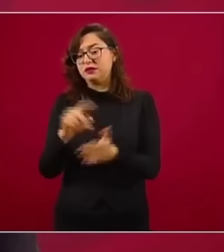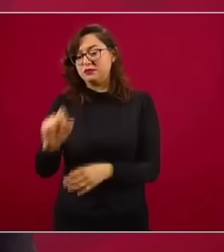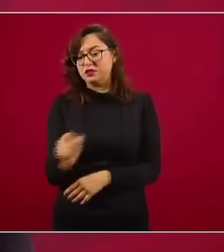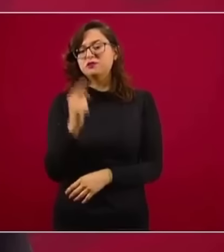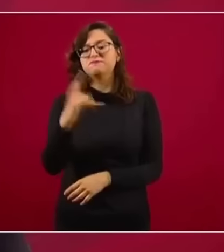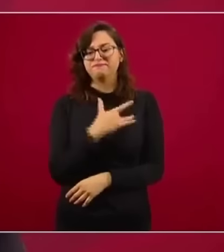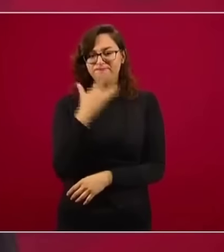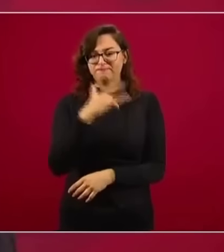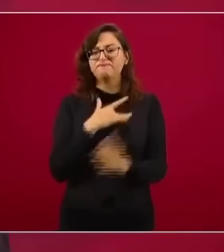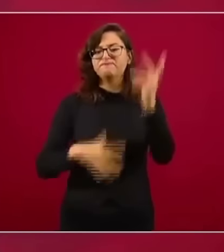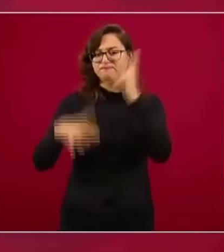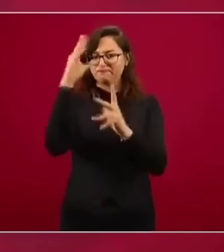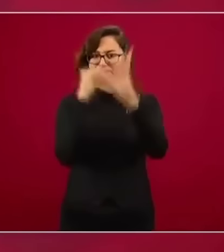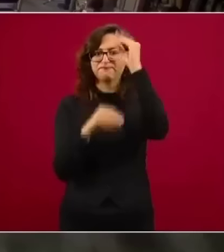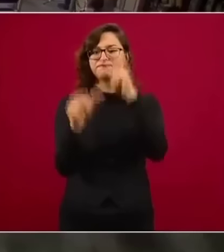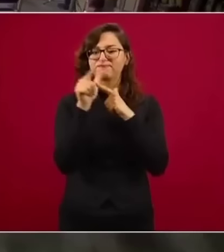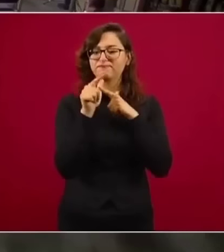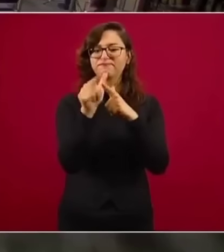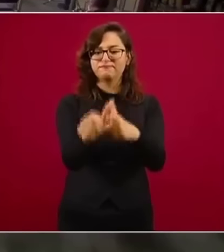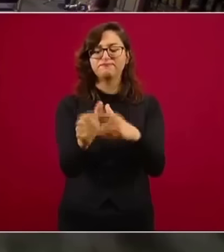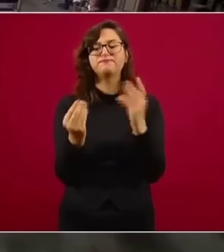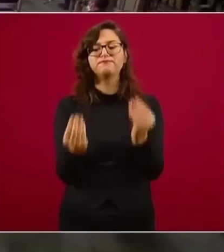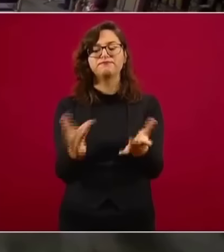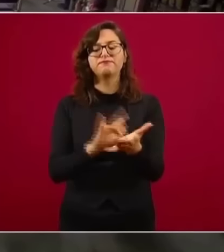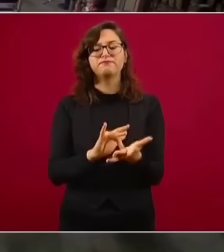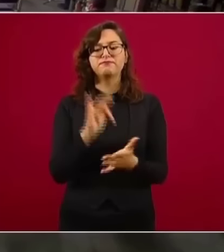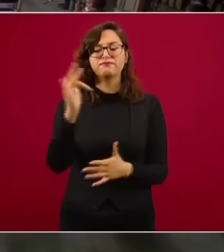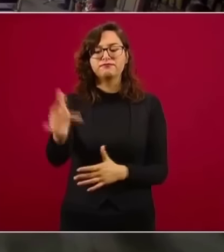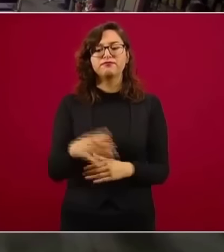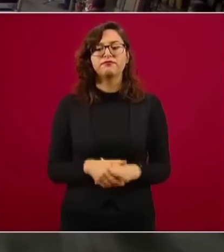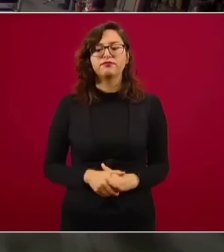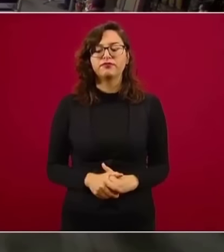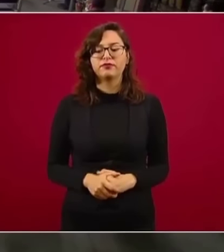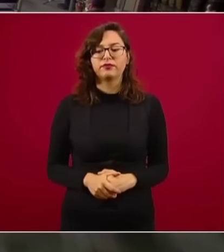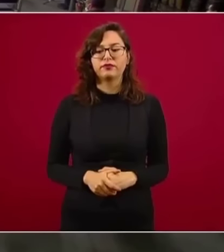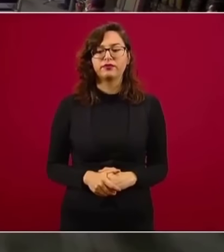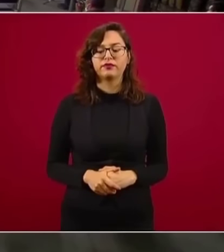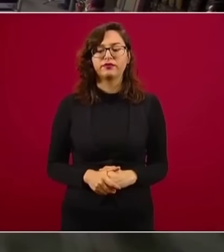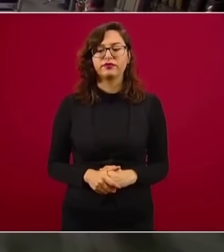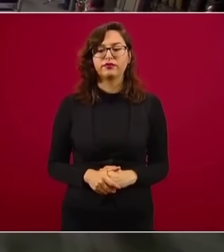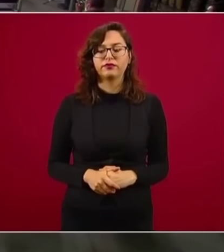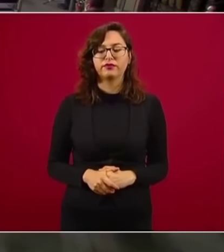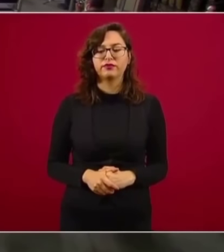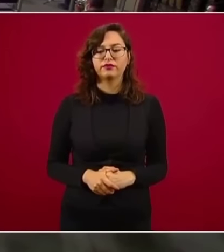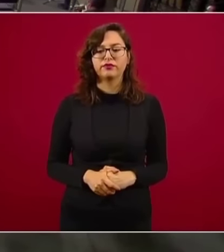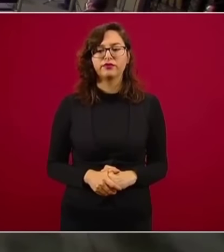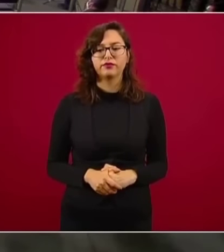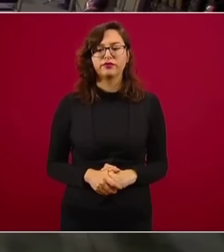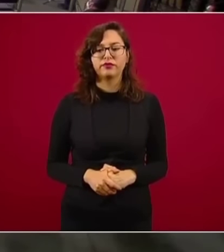de aprender. Muchísimas gracias. Gracias, señor presidente.